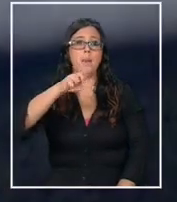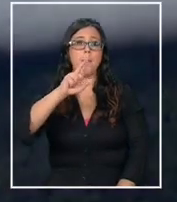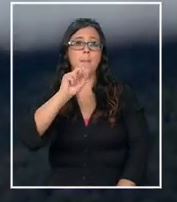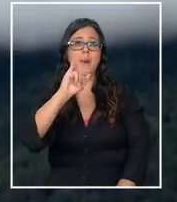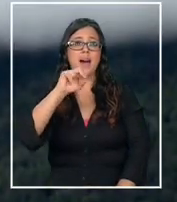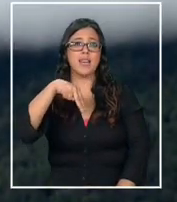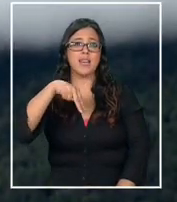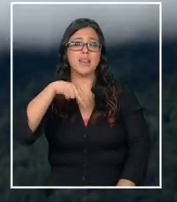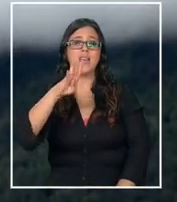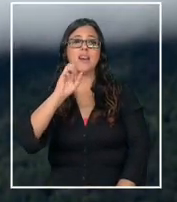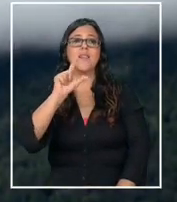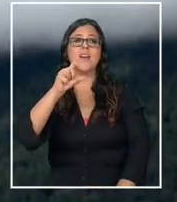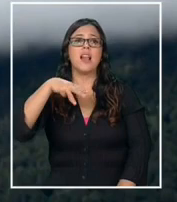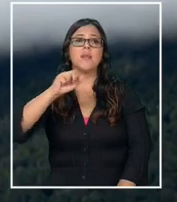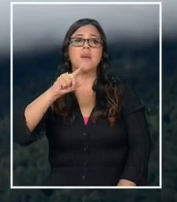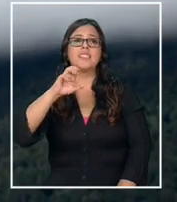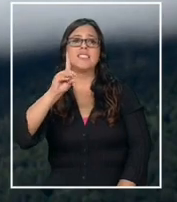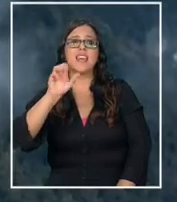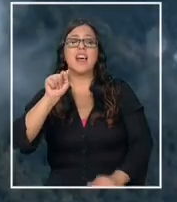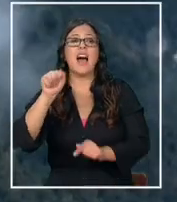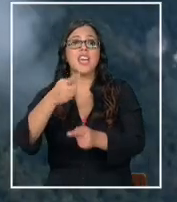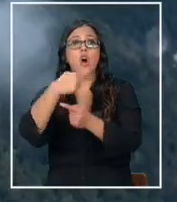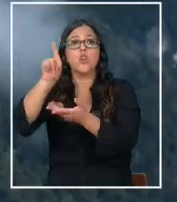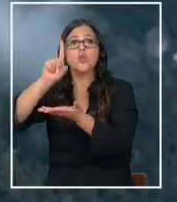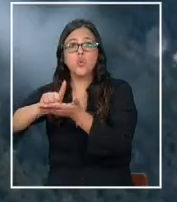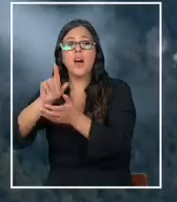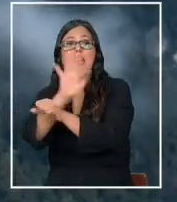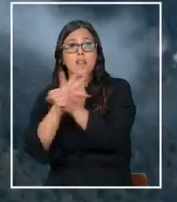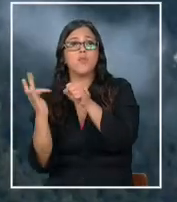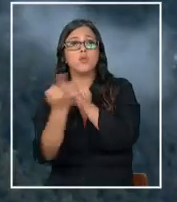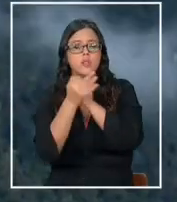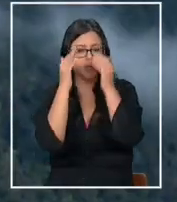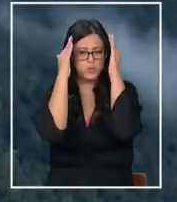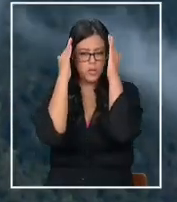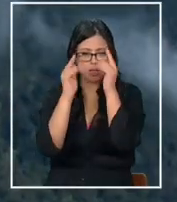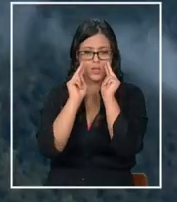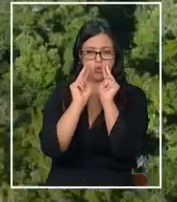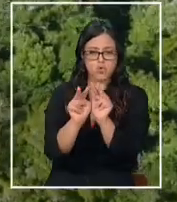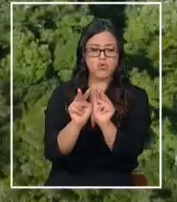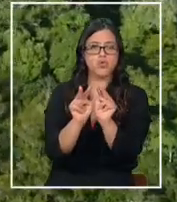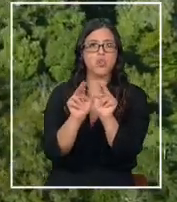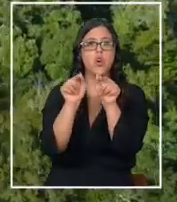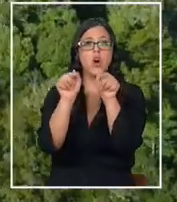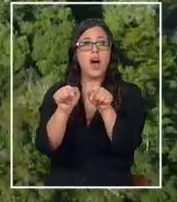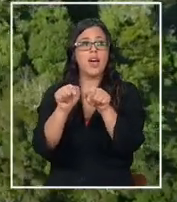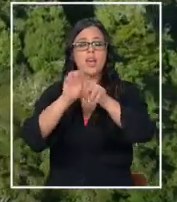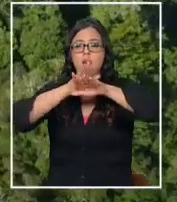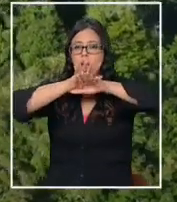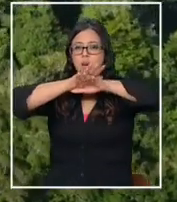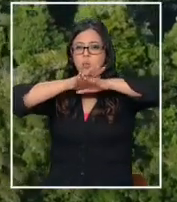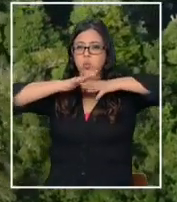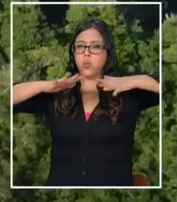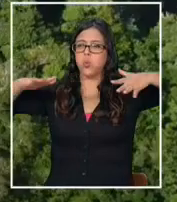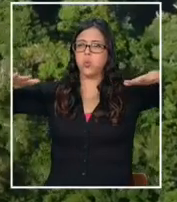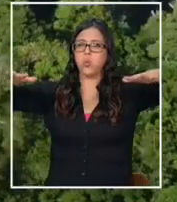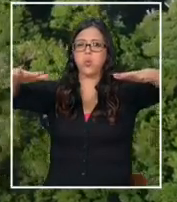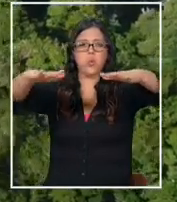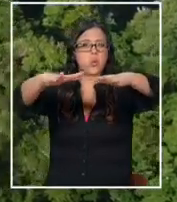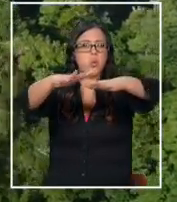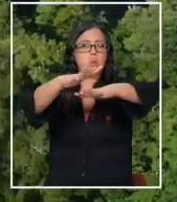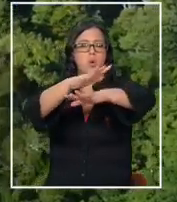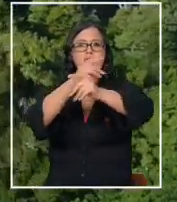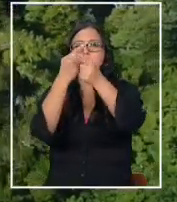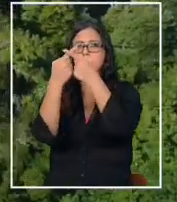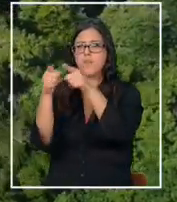Es otro punto en donde la Fundación Rewilding ha puesto su atención. Tiene un borde costero muy diverso,